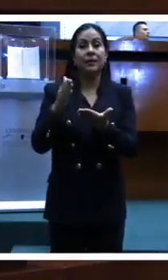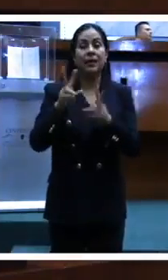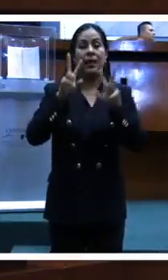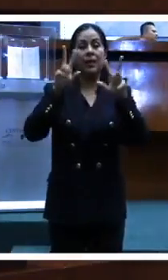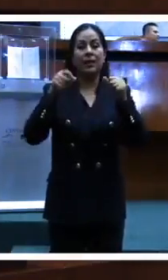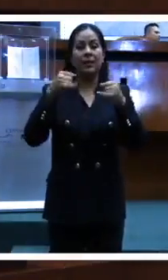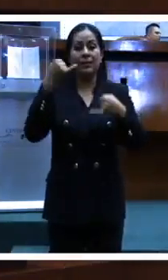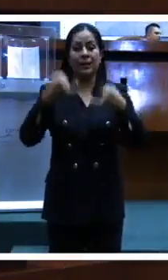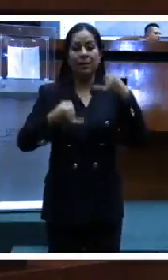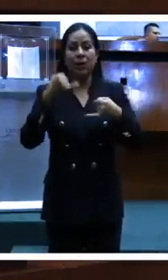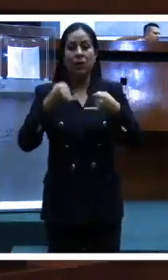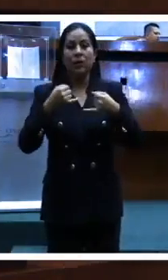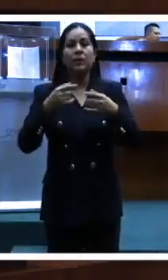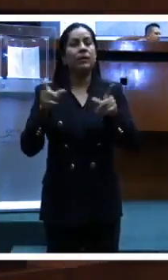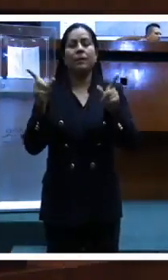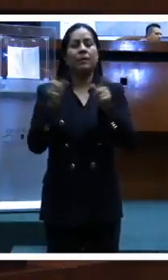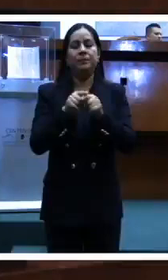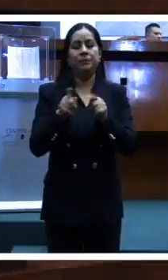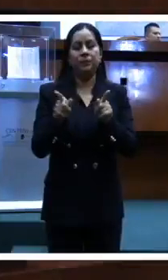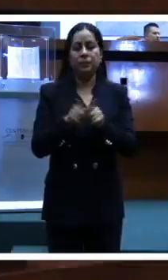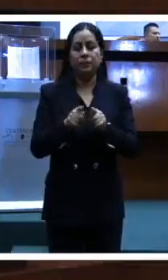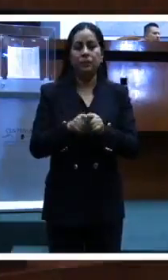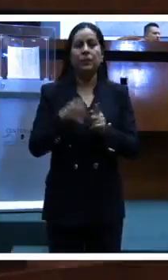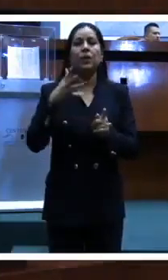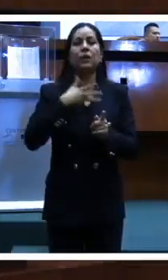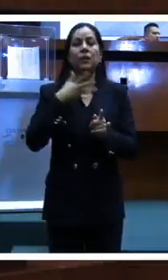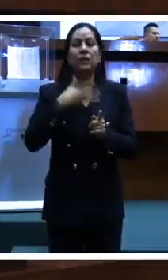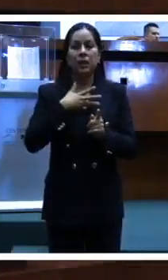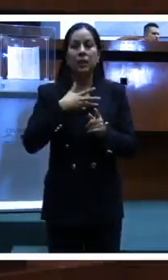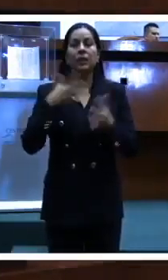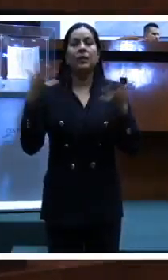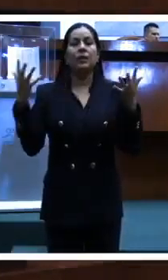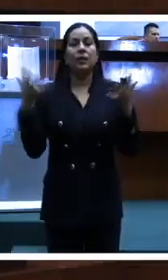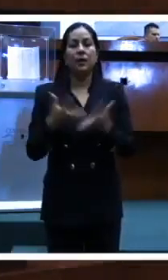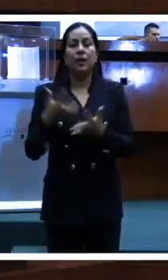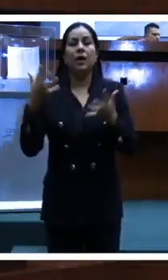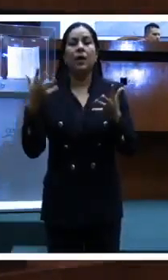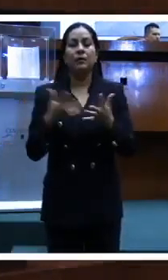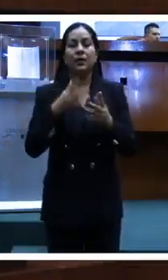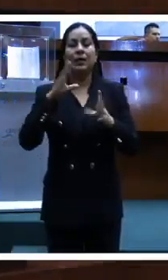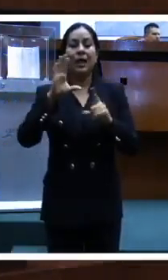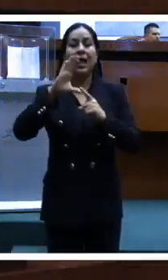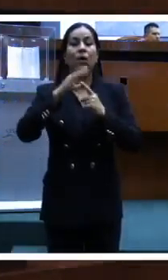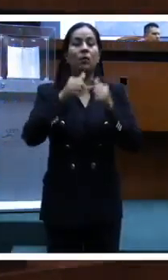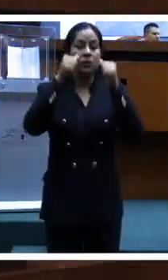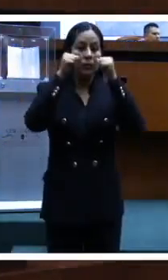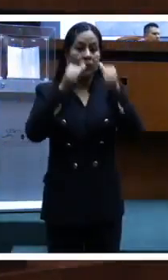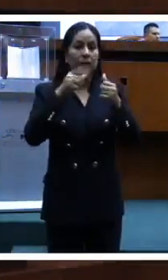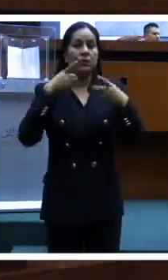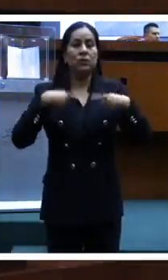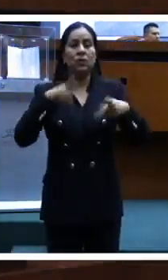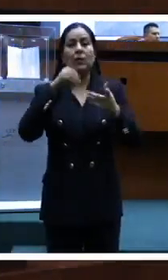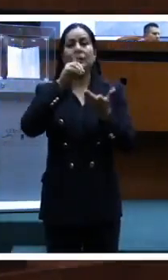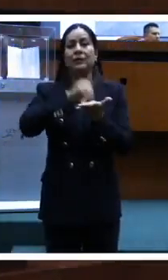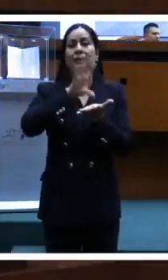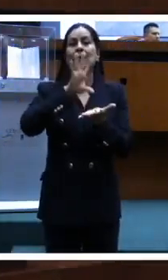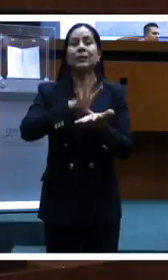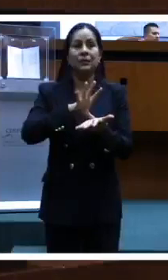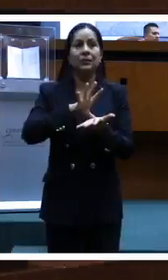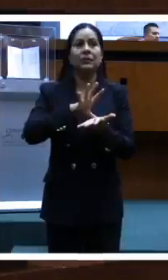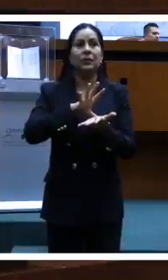materia punitiva y para concluir, se tiene que realizar la Comisión de Atención de Personas con